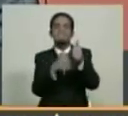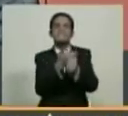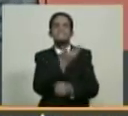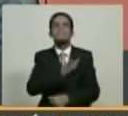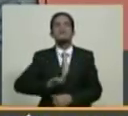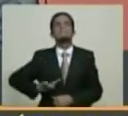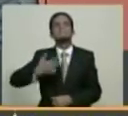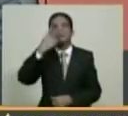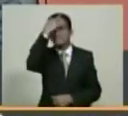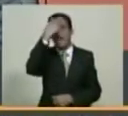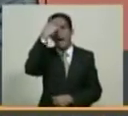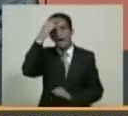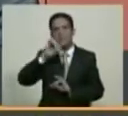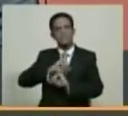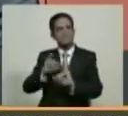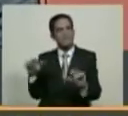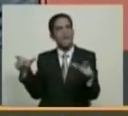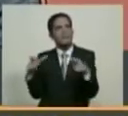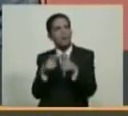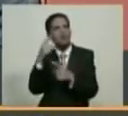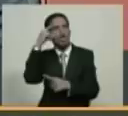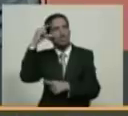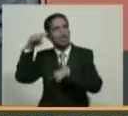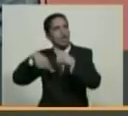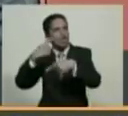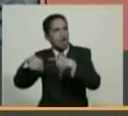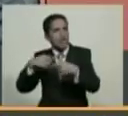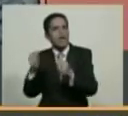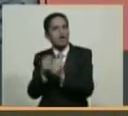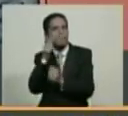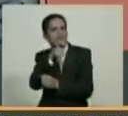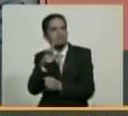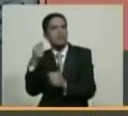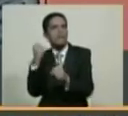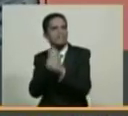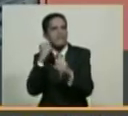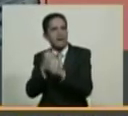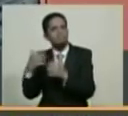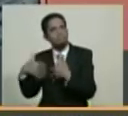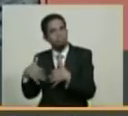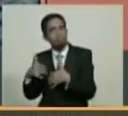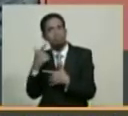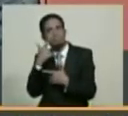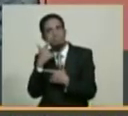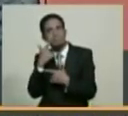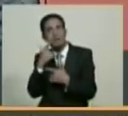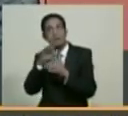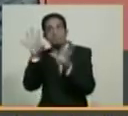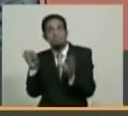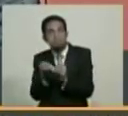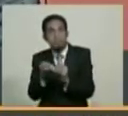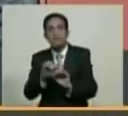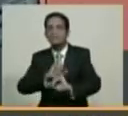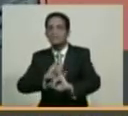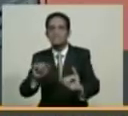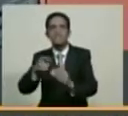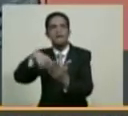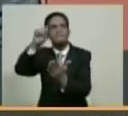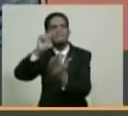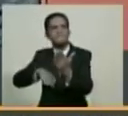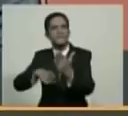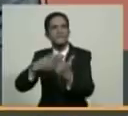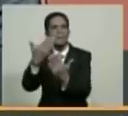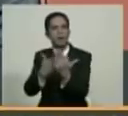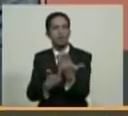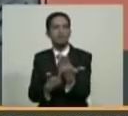ha sostenido reuniones diarias con los sectores productivos y de allí han salido la firma de los precios acordados. No